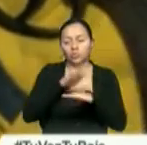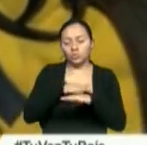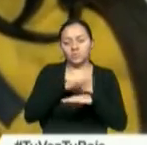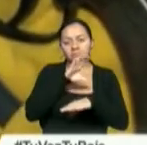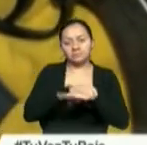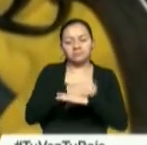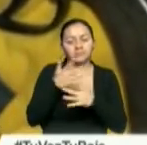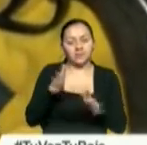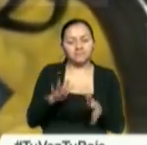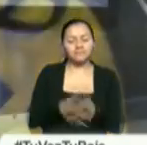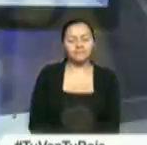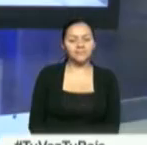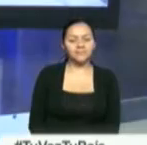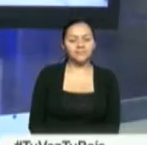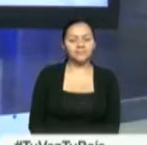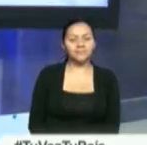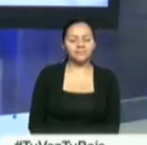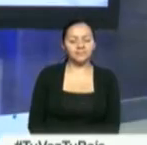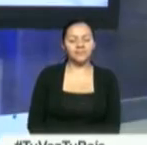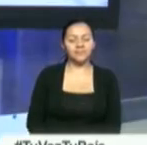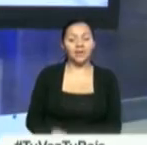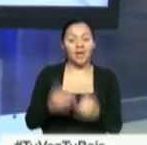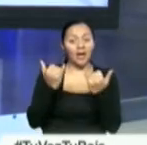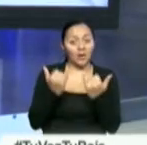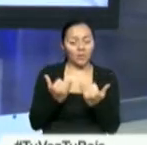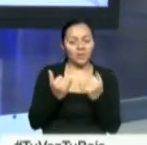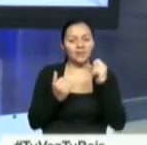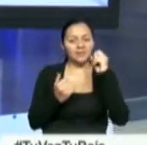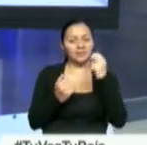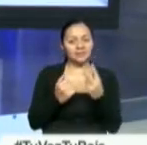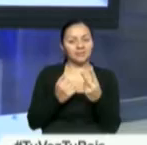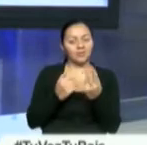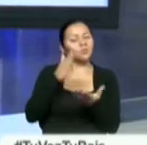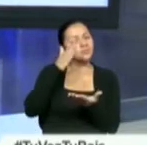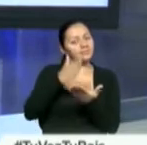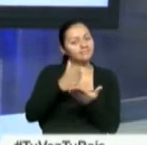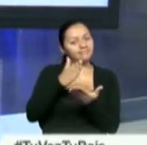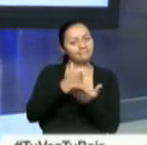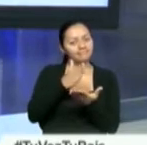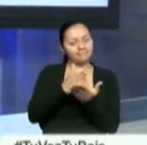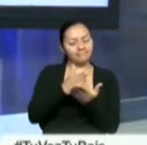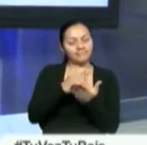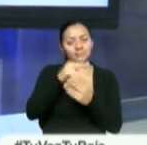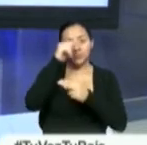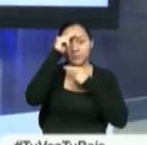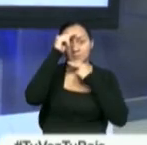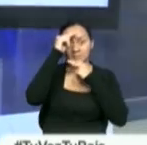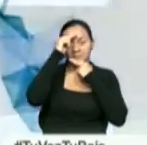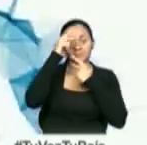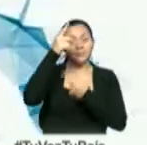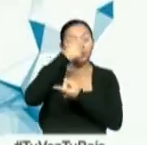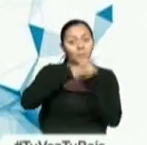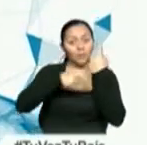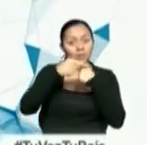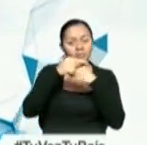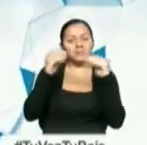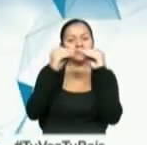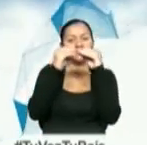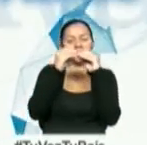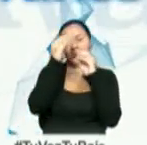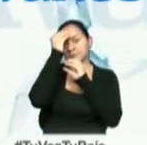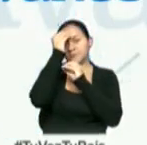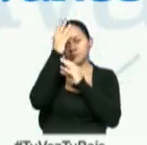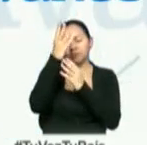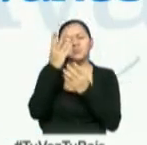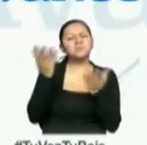ciudadano y es tiempo para un segundo corte en este su noticiero ciudadano al volver les tendremos más información les